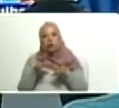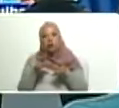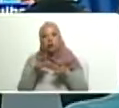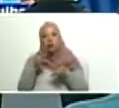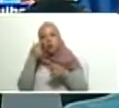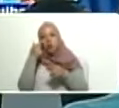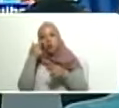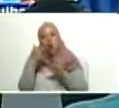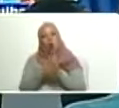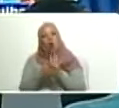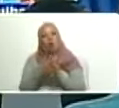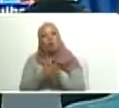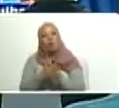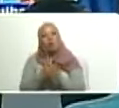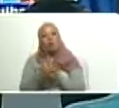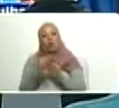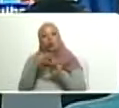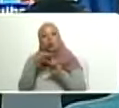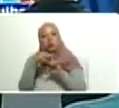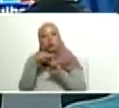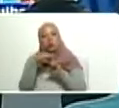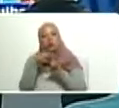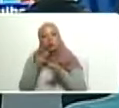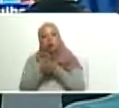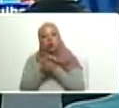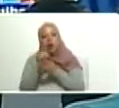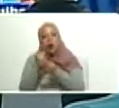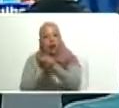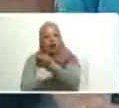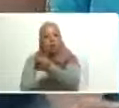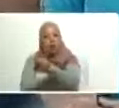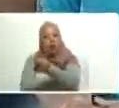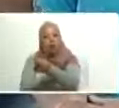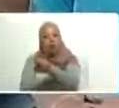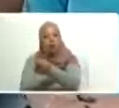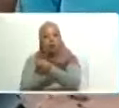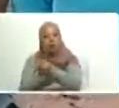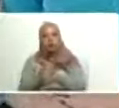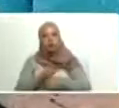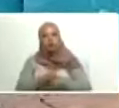para ver la coherencia, hermanas, hermanos.